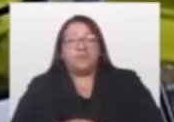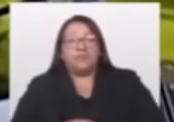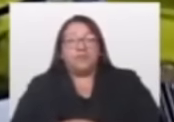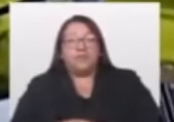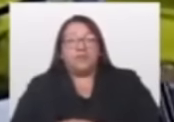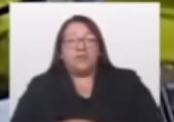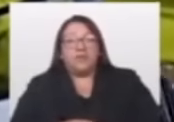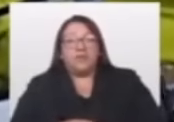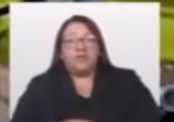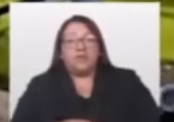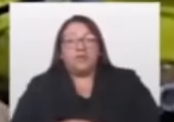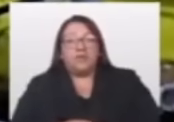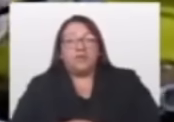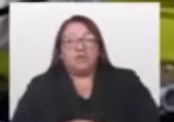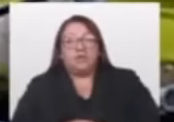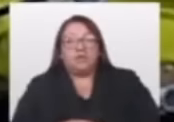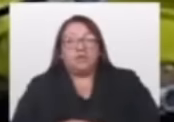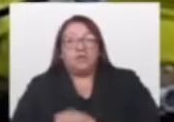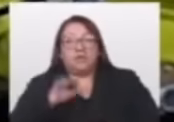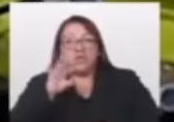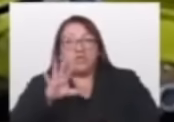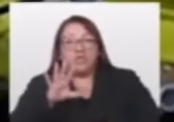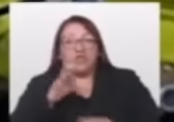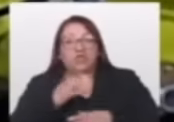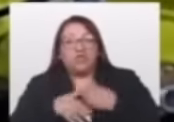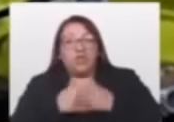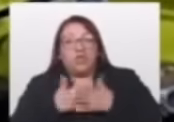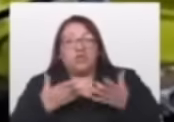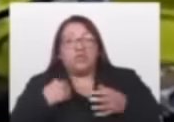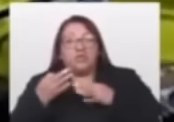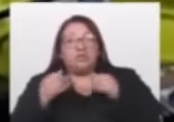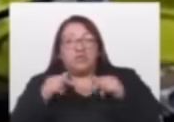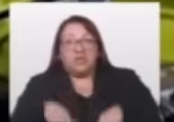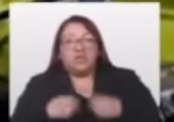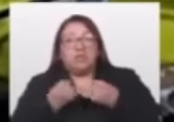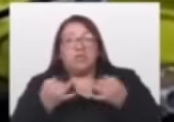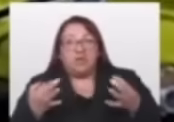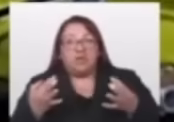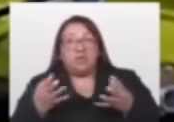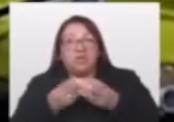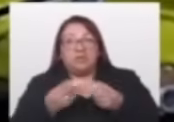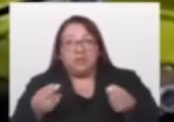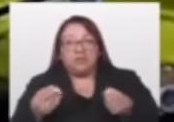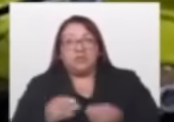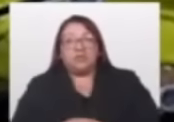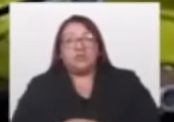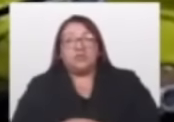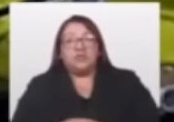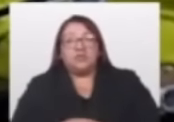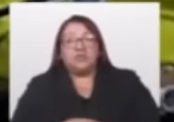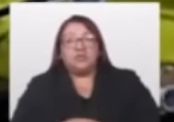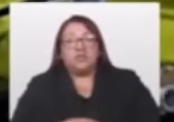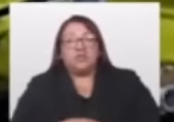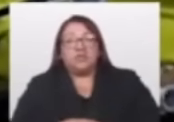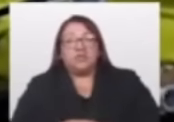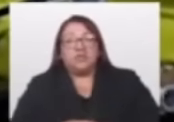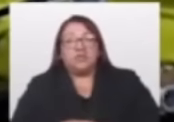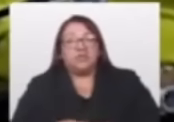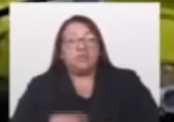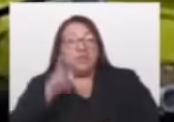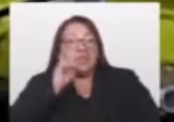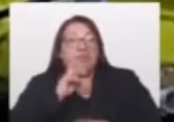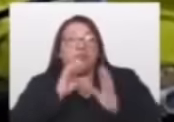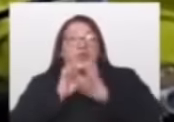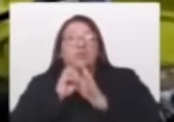con respecto a algunas de las cosas que se han mencionado el día de hoy, que yo creo varias son bastante mentira, se ha dicho que,